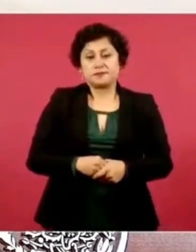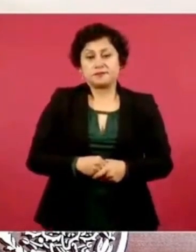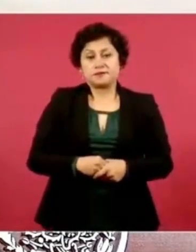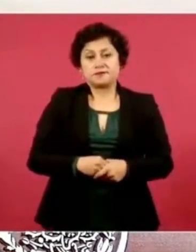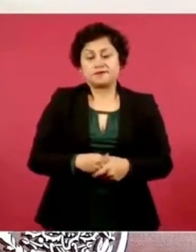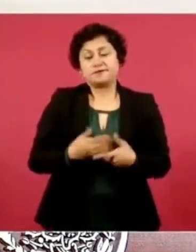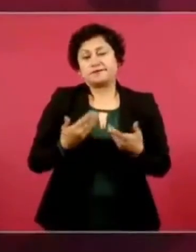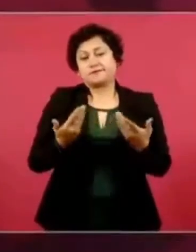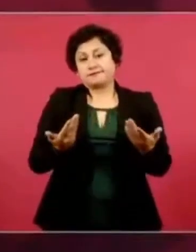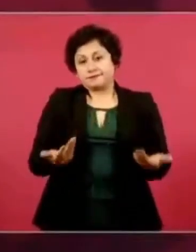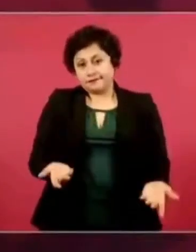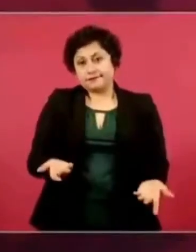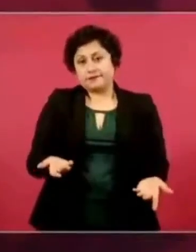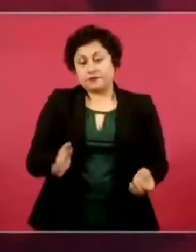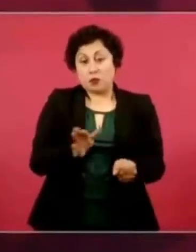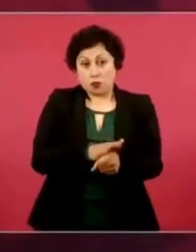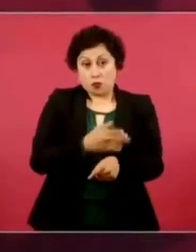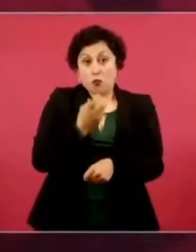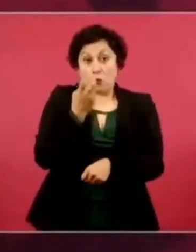Entonces, estamos revisando